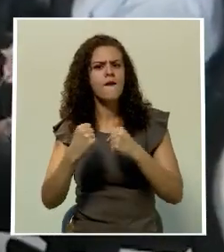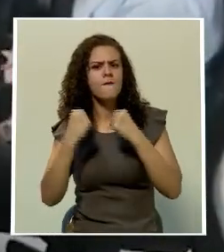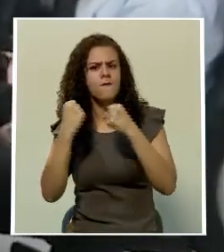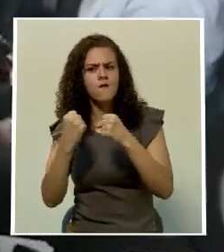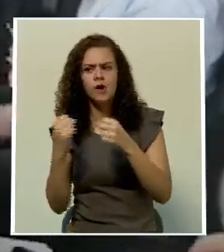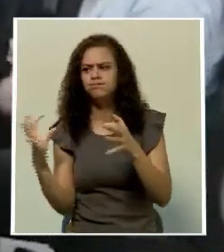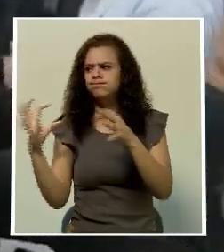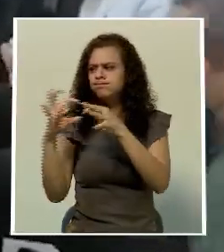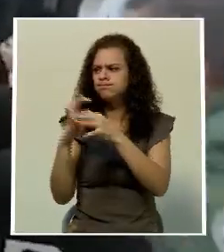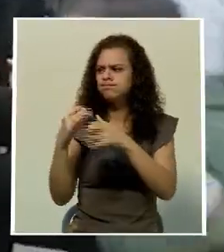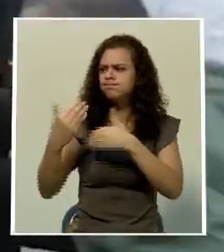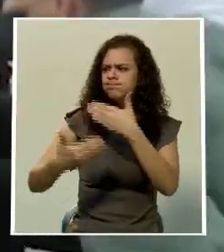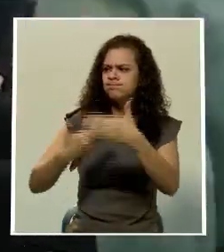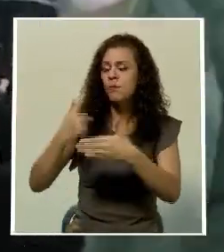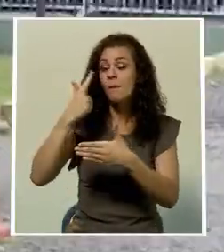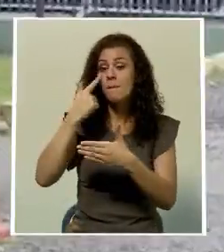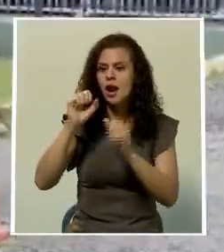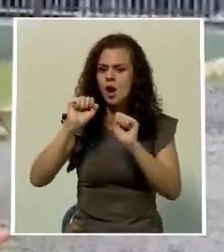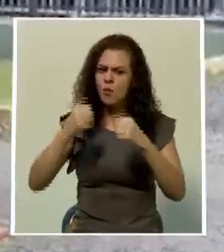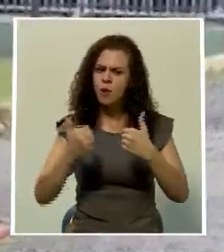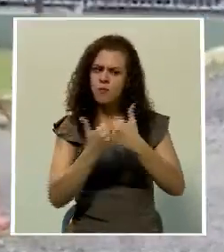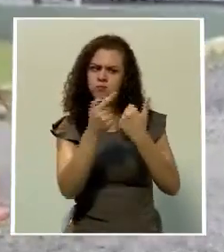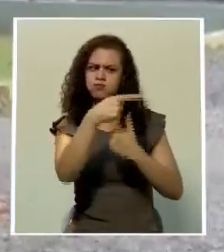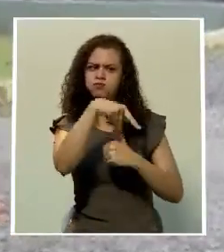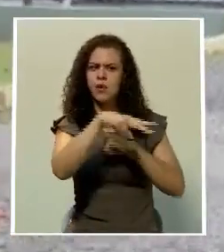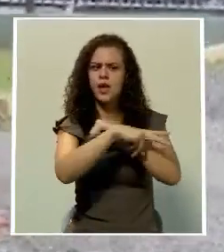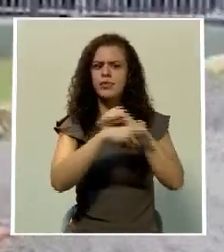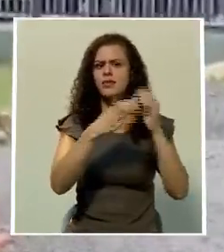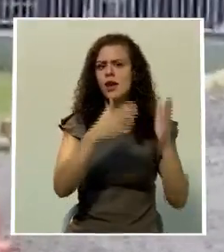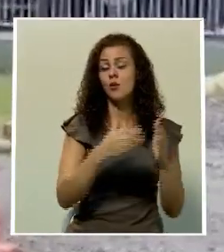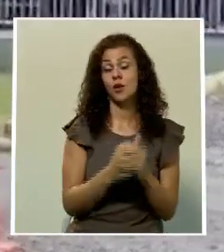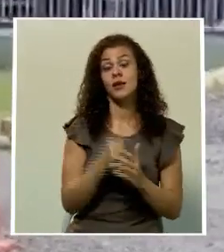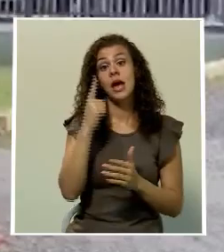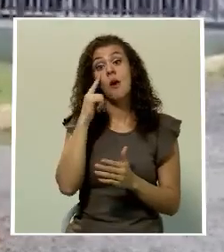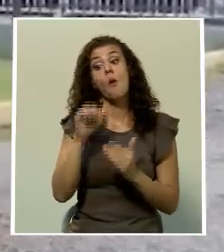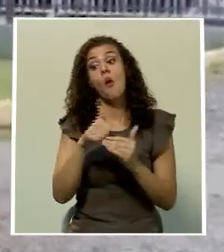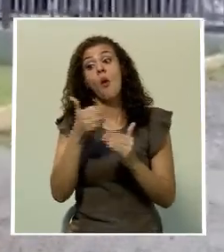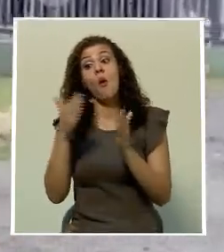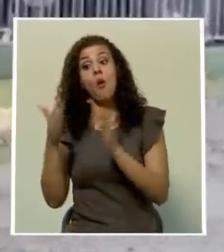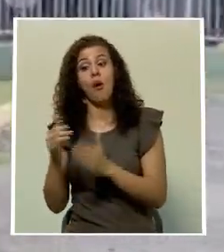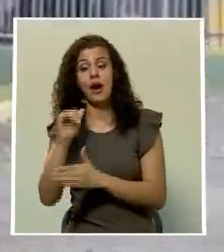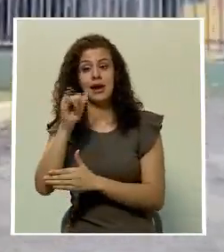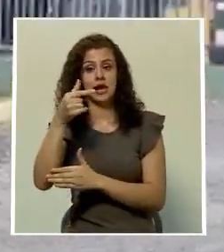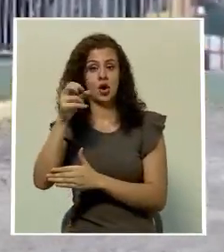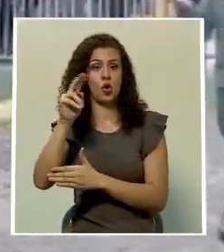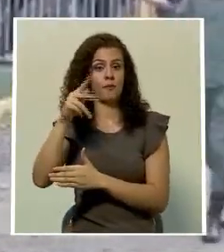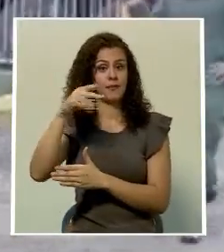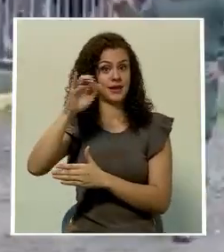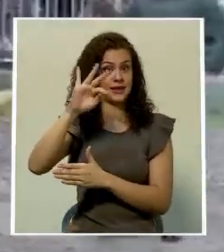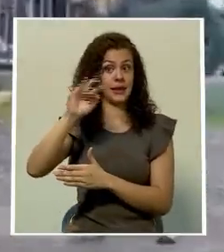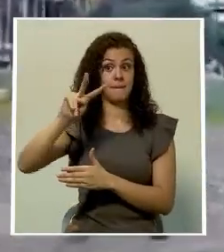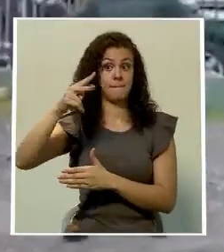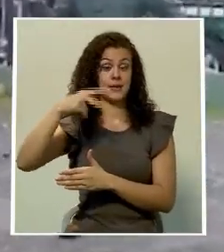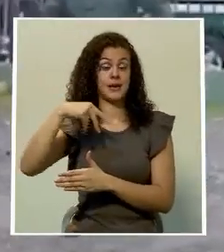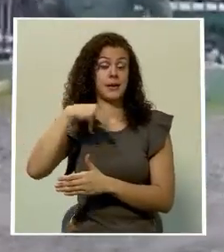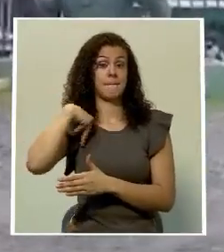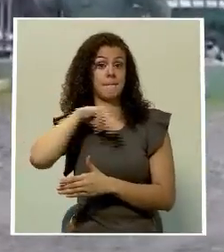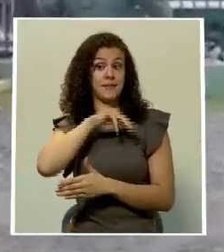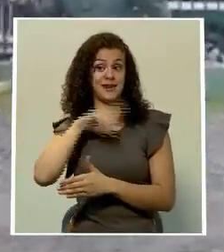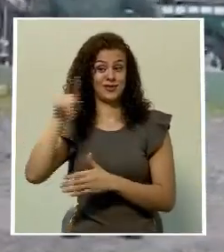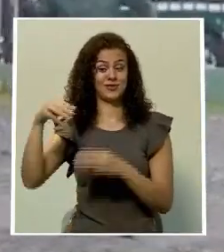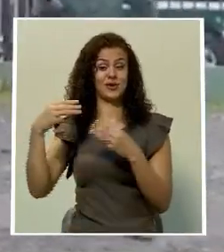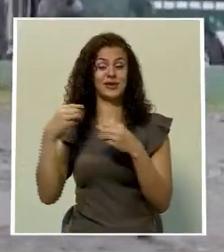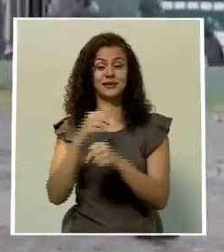en conjunto para combatir a estos delincuentes. Por otra parte, Igor Pitti, viceministro de Seguridad